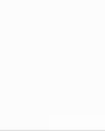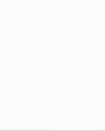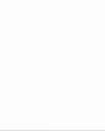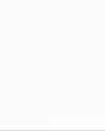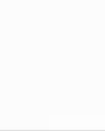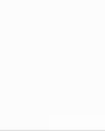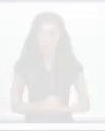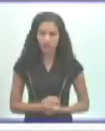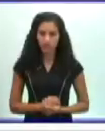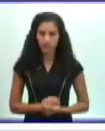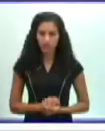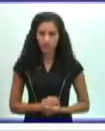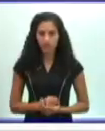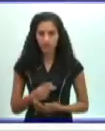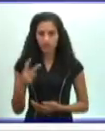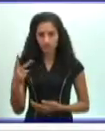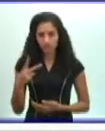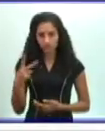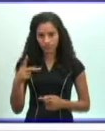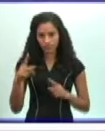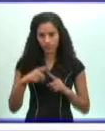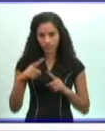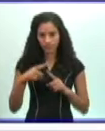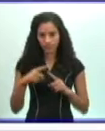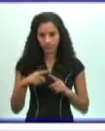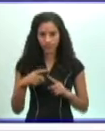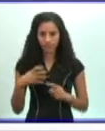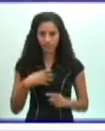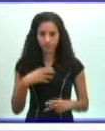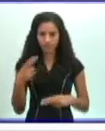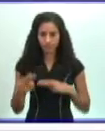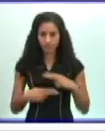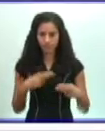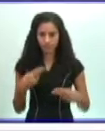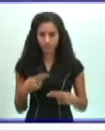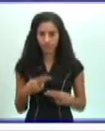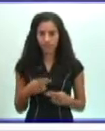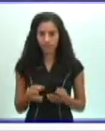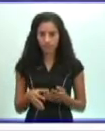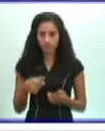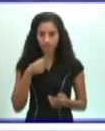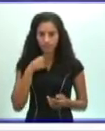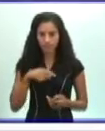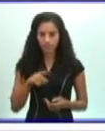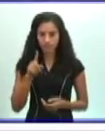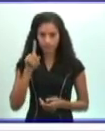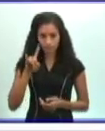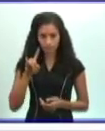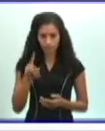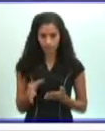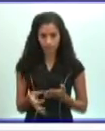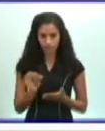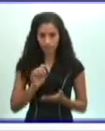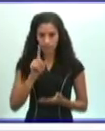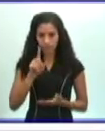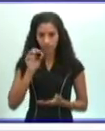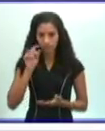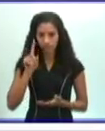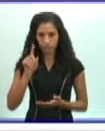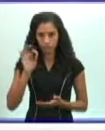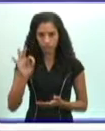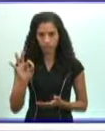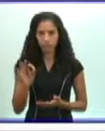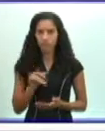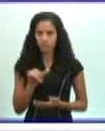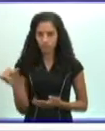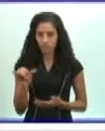Y en la segunda tarea realizaremos el ejercicio 9 de la página 118,